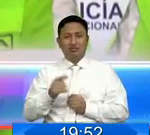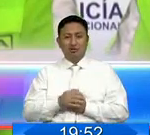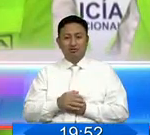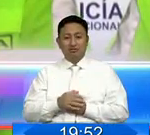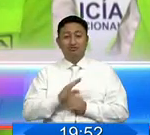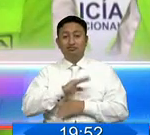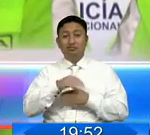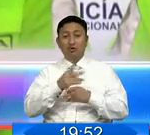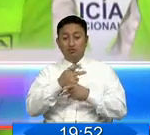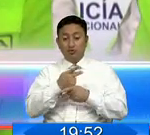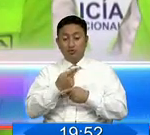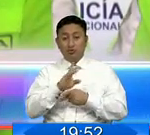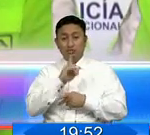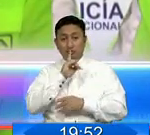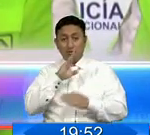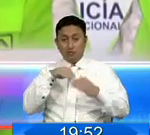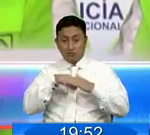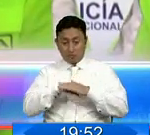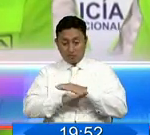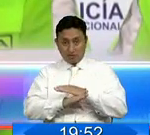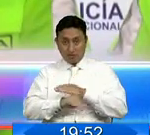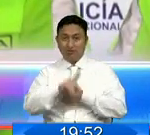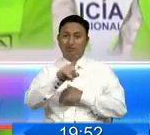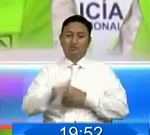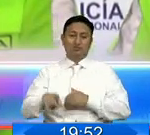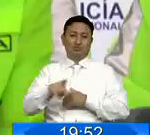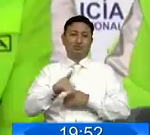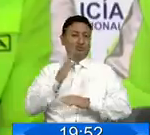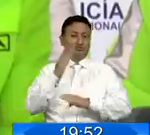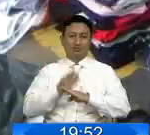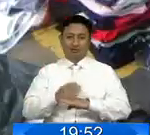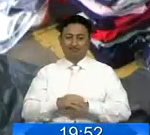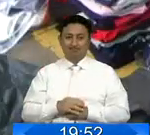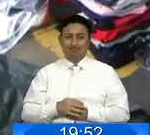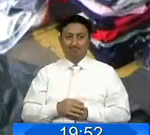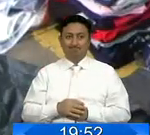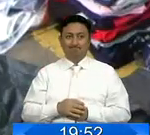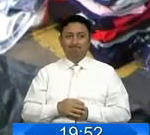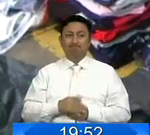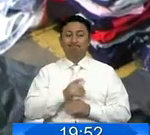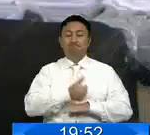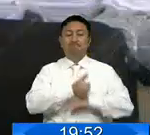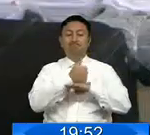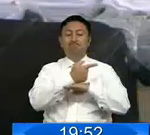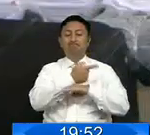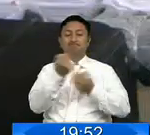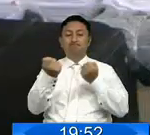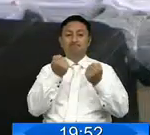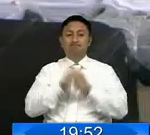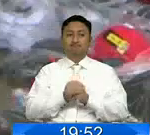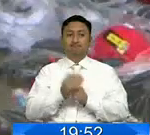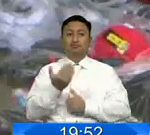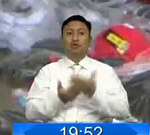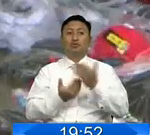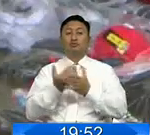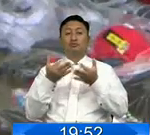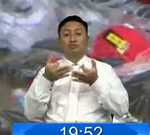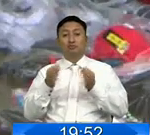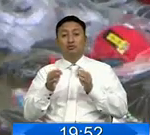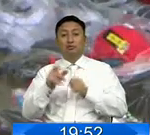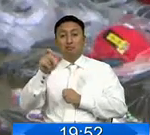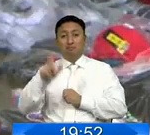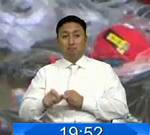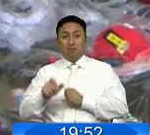toda la mercadería que ingresa por las diferentes rutas ilegales que tenemos acá en la provincia. De acuerdo a las autoridades de control, esta sería la nueva modalidad que utilizan